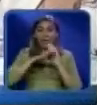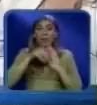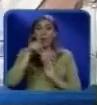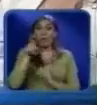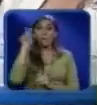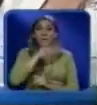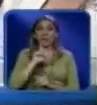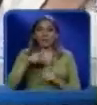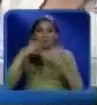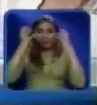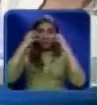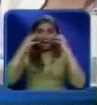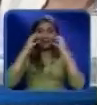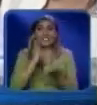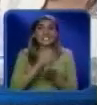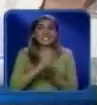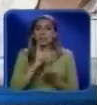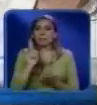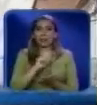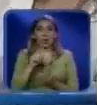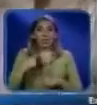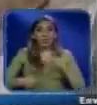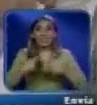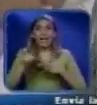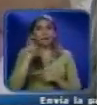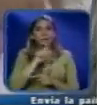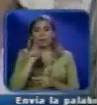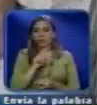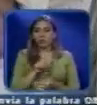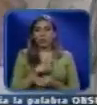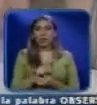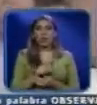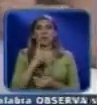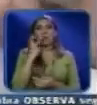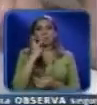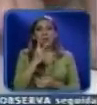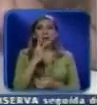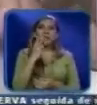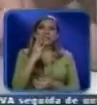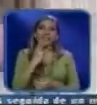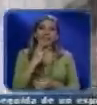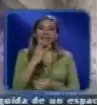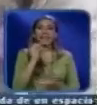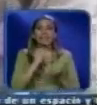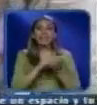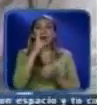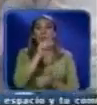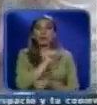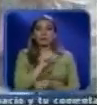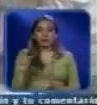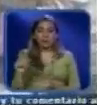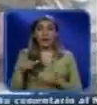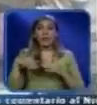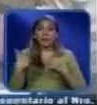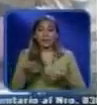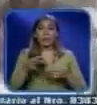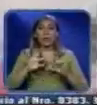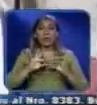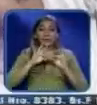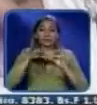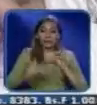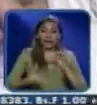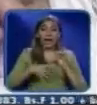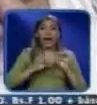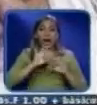deben bañarse, pero no tan seguido, no tan diario, prácticamente 2 a 3 veces por semana. Después que se le ha caído el cordón umbilical, ya lo